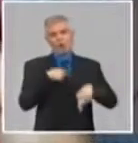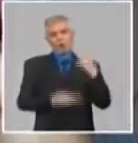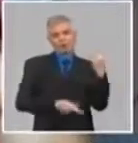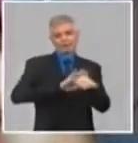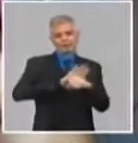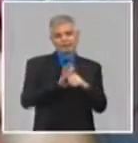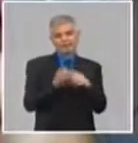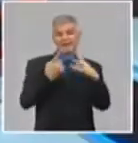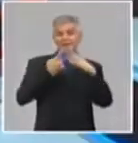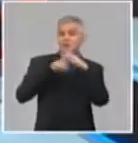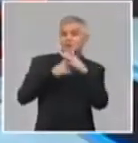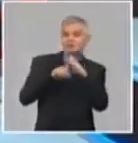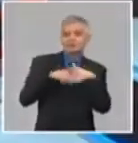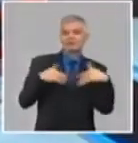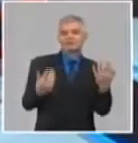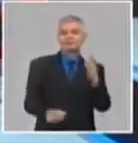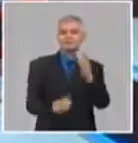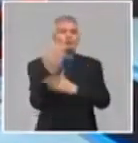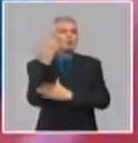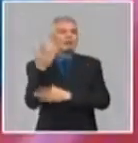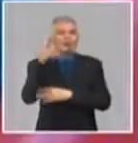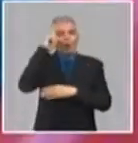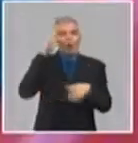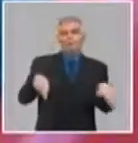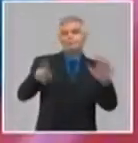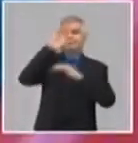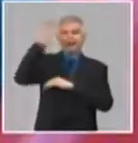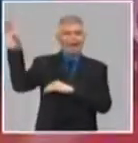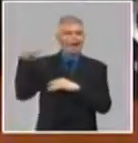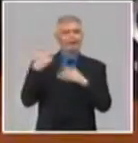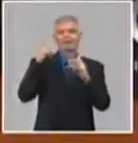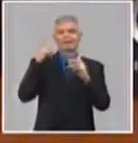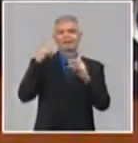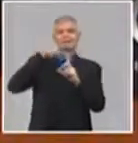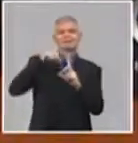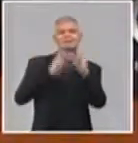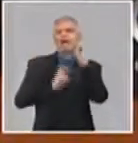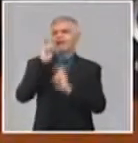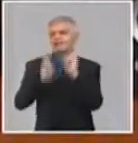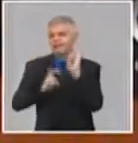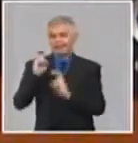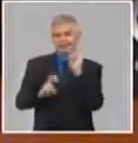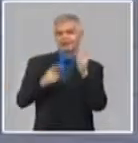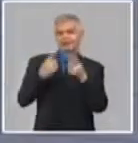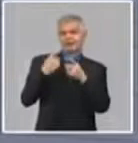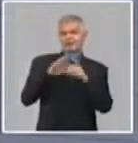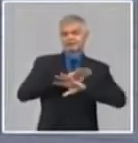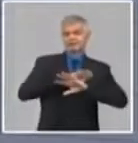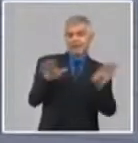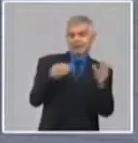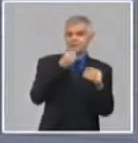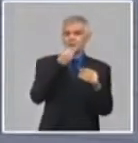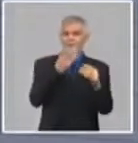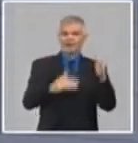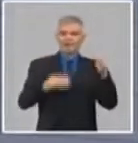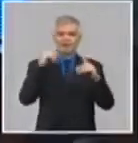Las soluciones surgen en hospitales o en sus talleres hasta alcanzar una disponibilidad técnica superior